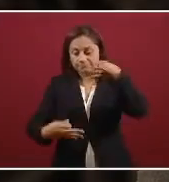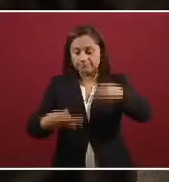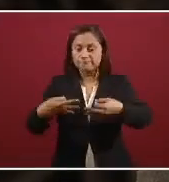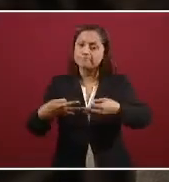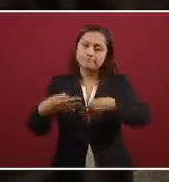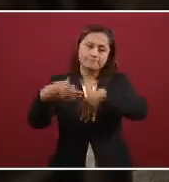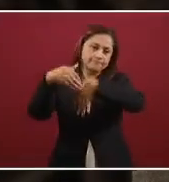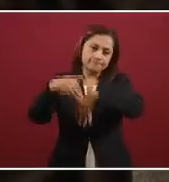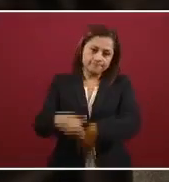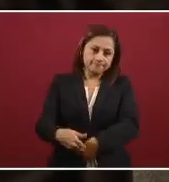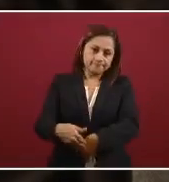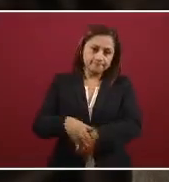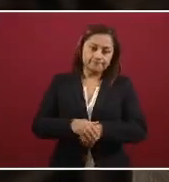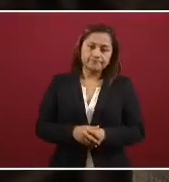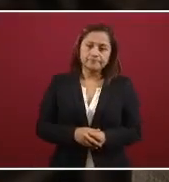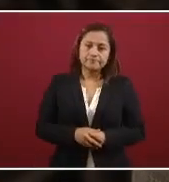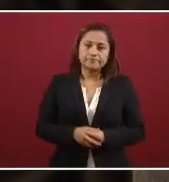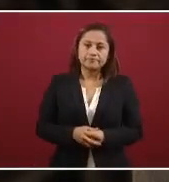aunque